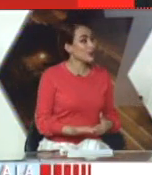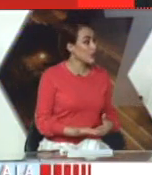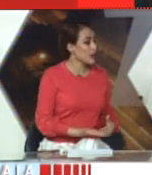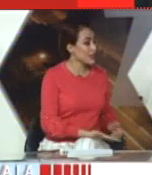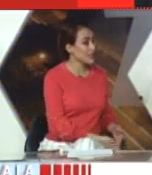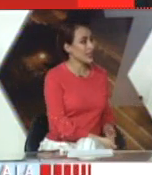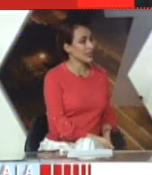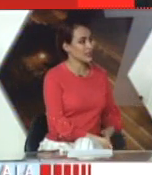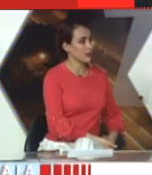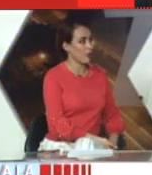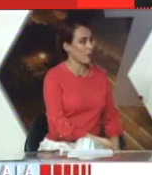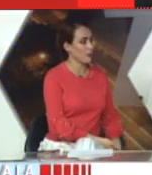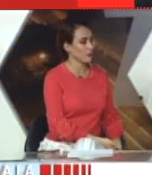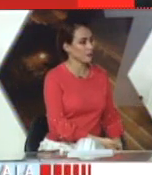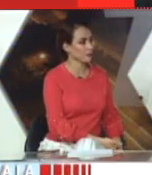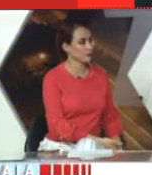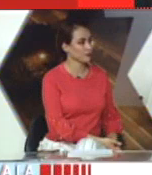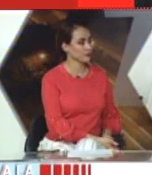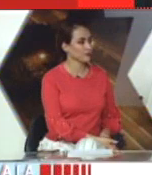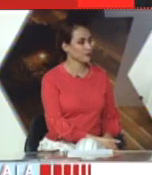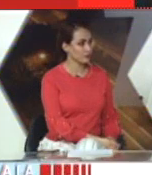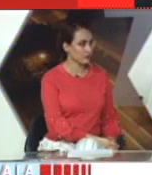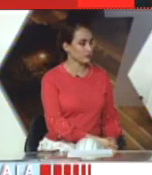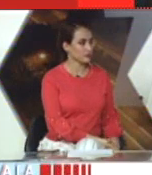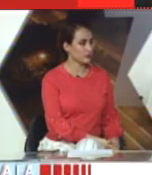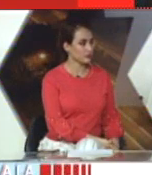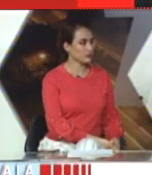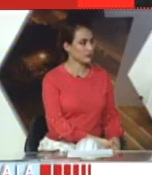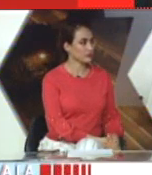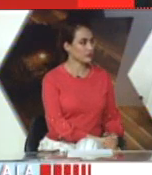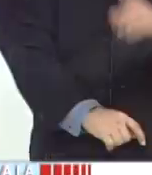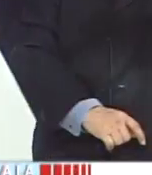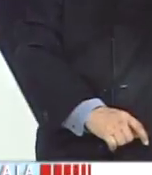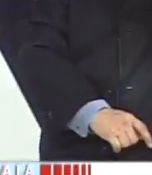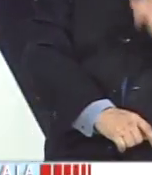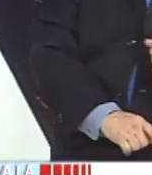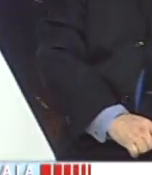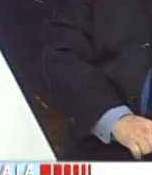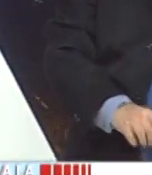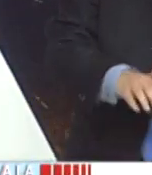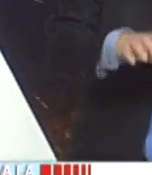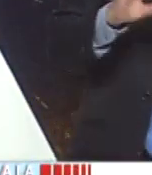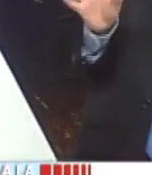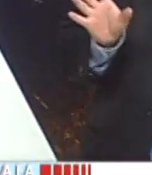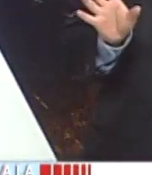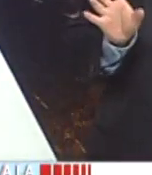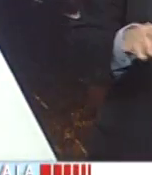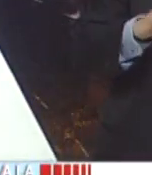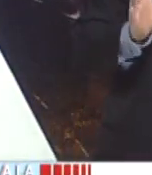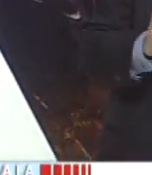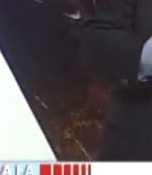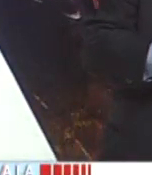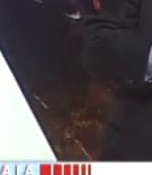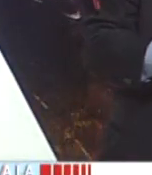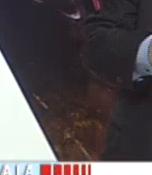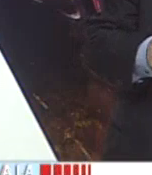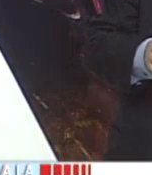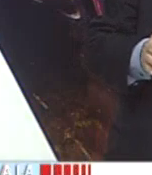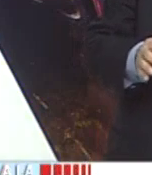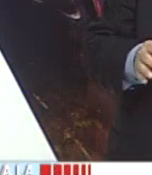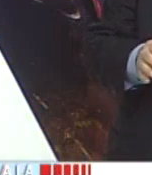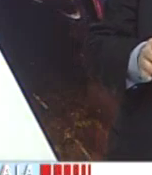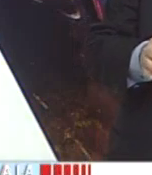esa nueva normalidad que le han llamado. Quiero concluir el tema con lo que has dicho. La nueva normalidad, ¿qué le puedo decir? Es cuidarse, es prevenir,